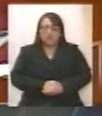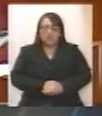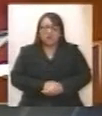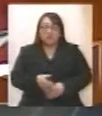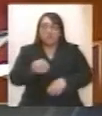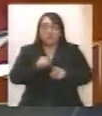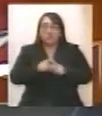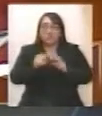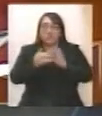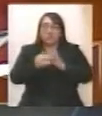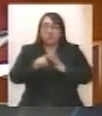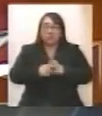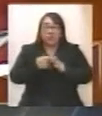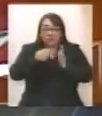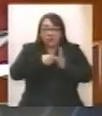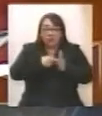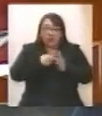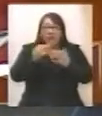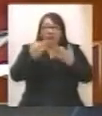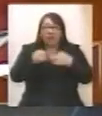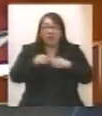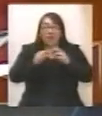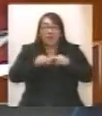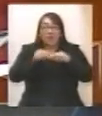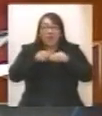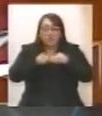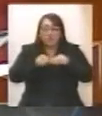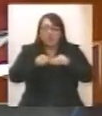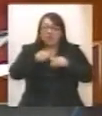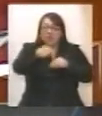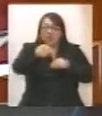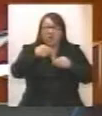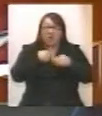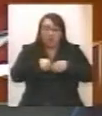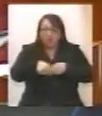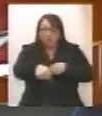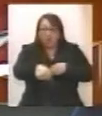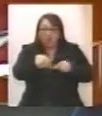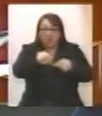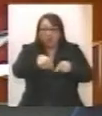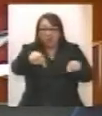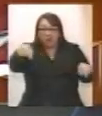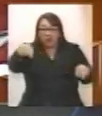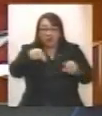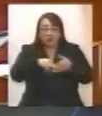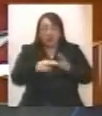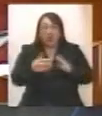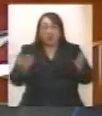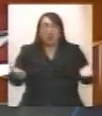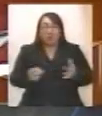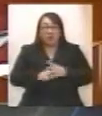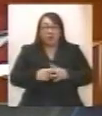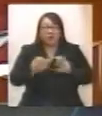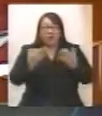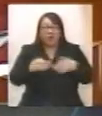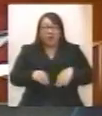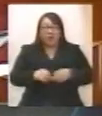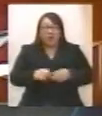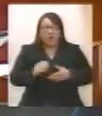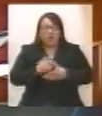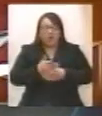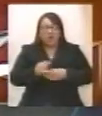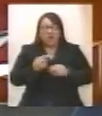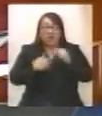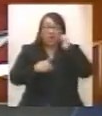grafica el punto de inicio de la frontera marítima, así como el punto Concordia, desde donde parte la frontera entre